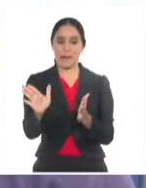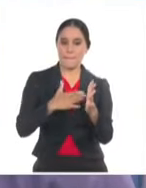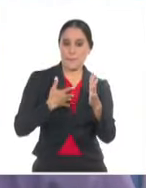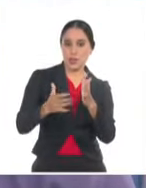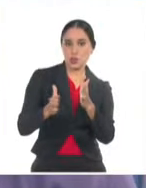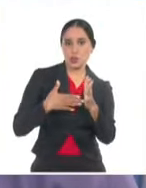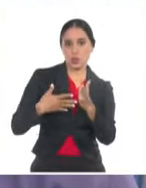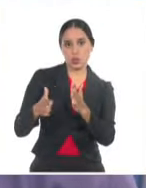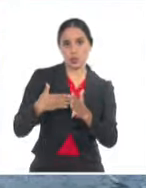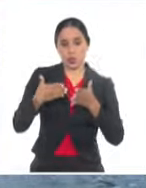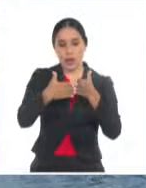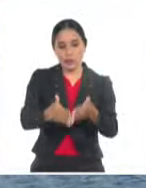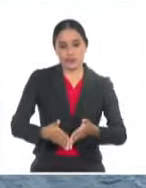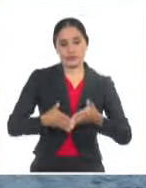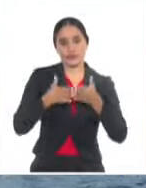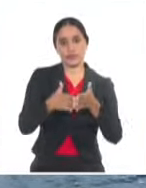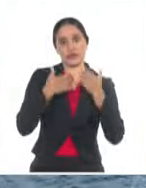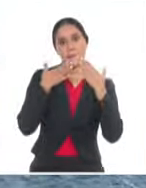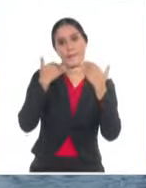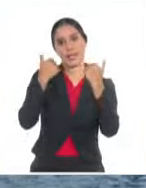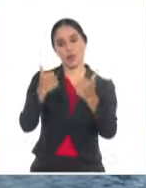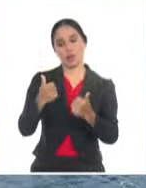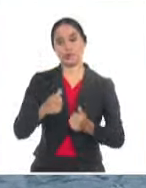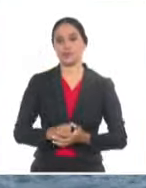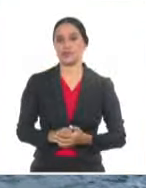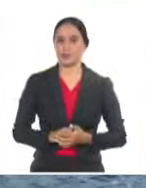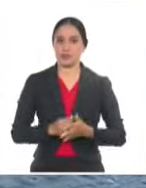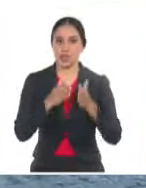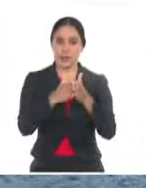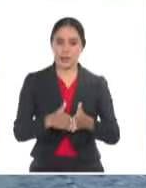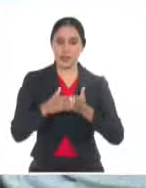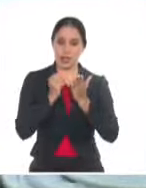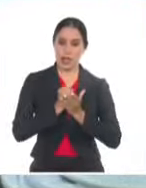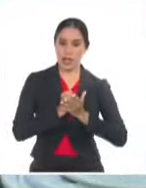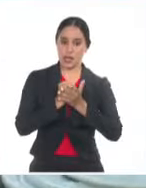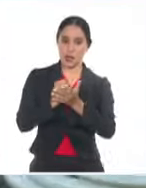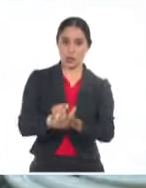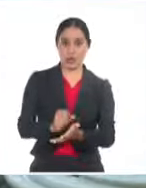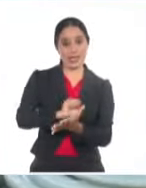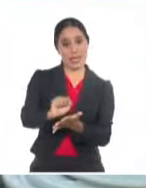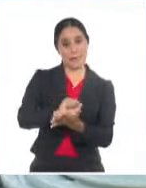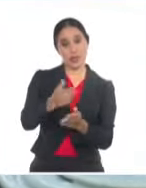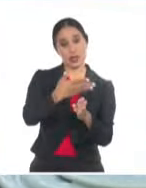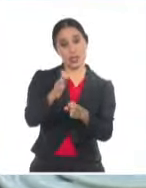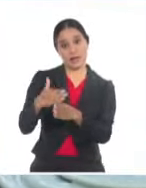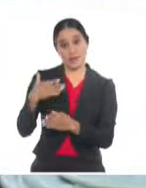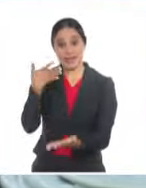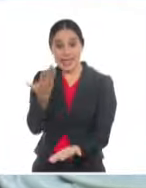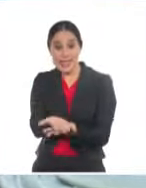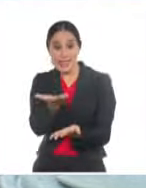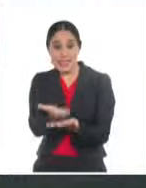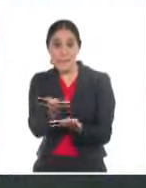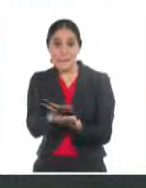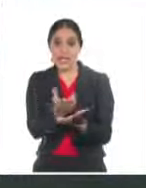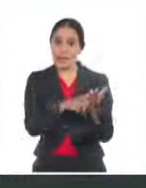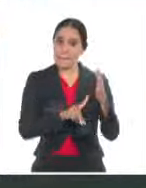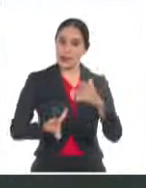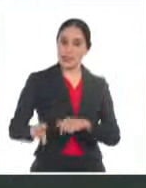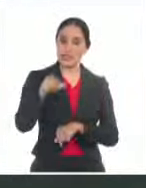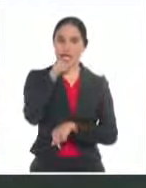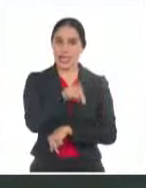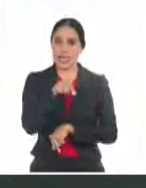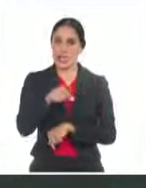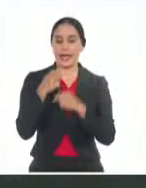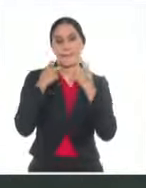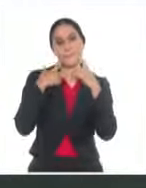para que tenga una mayor vida útil. El trabajo de la embarcación de apoyo al servicio de varada y otros que demandan entidades de la provincia garantizan